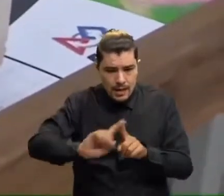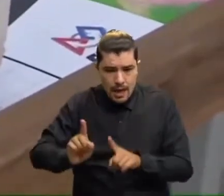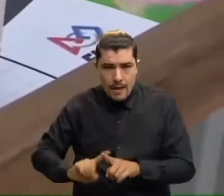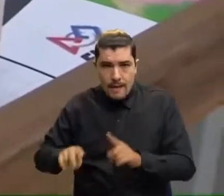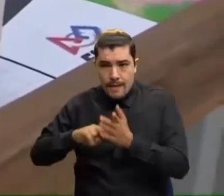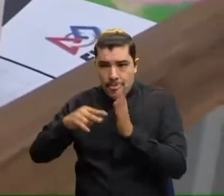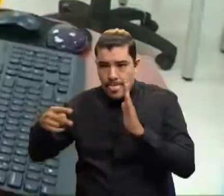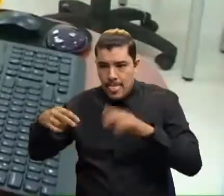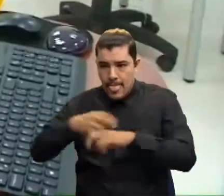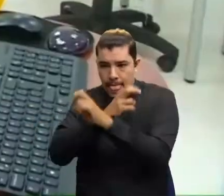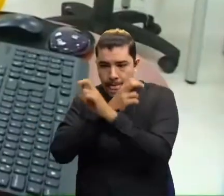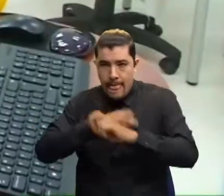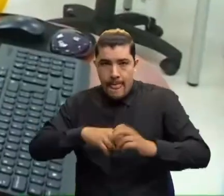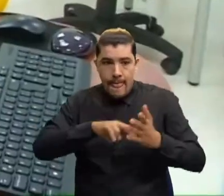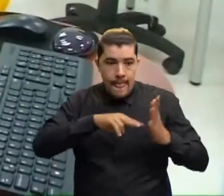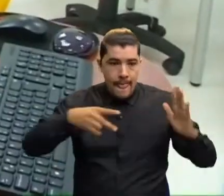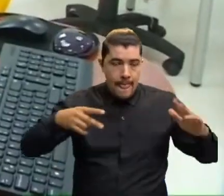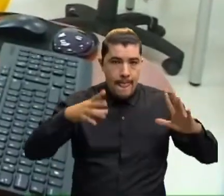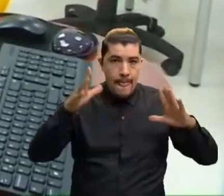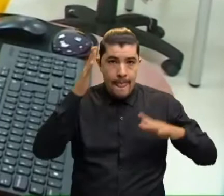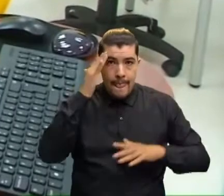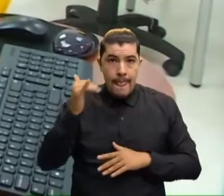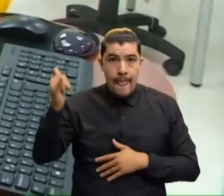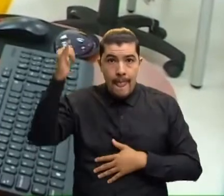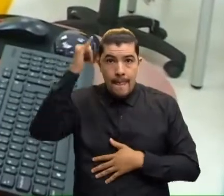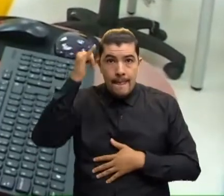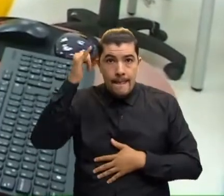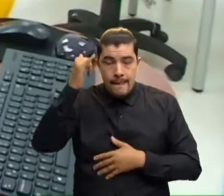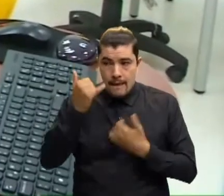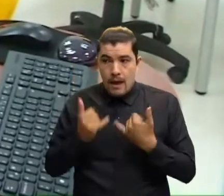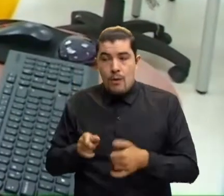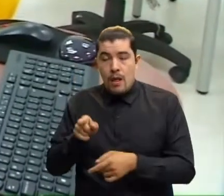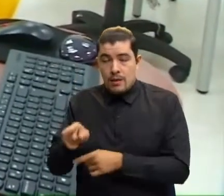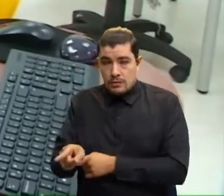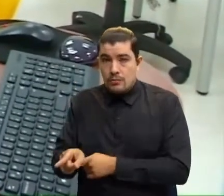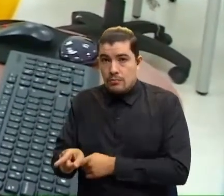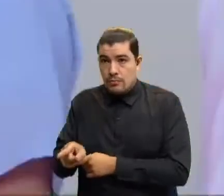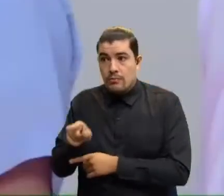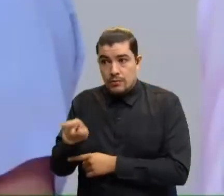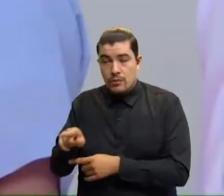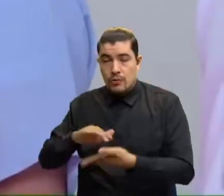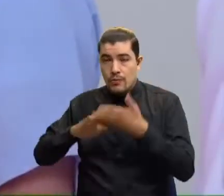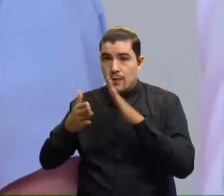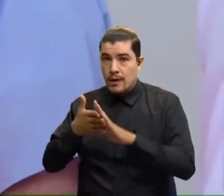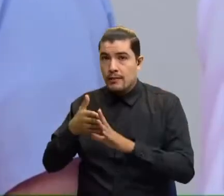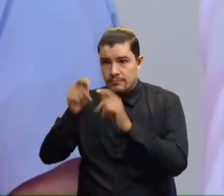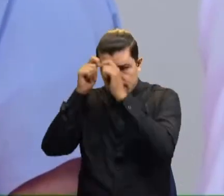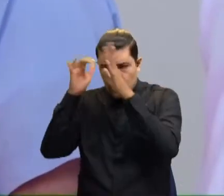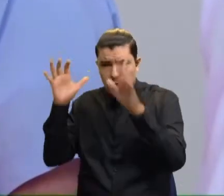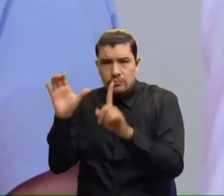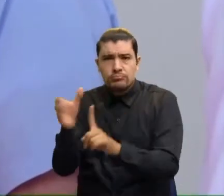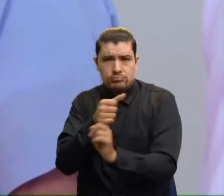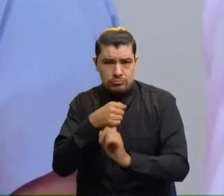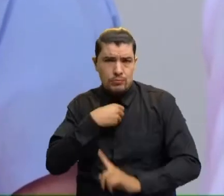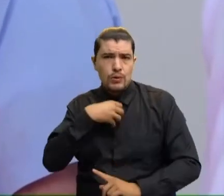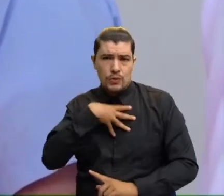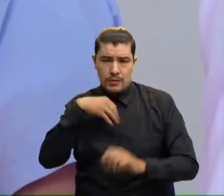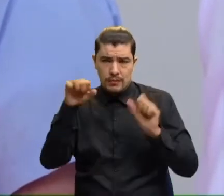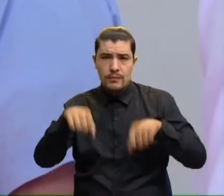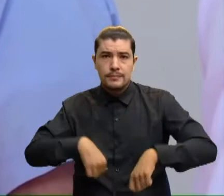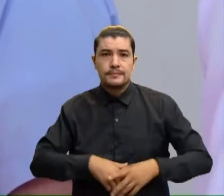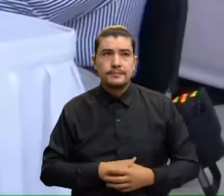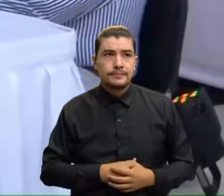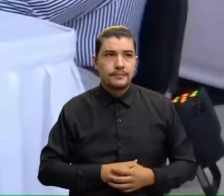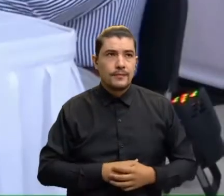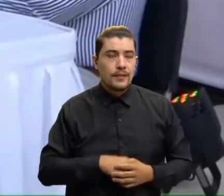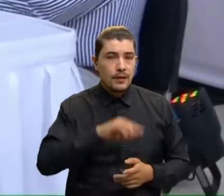Tecnoparque y Tecnoacademia, esta población va a tener oportunidades de hacer realidad sus sueños. Asimismo, el SENA, de la mano con la Gobernación